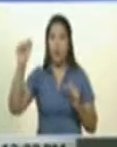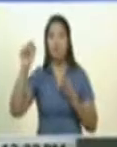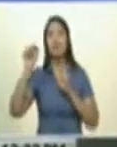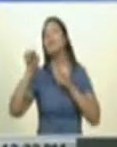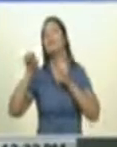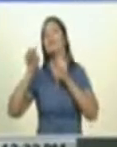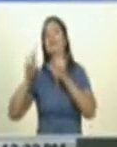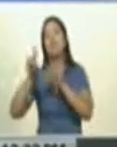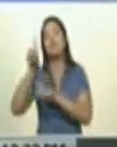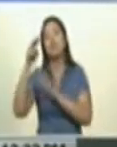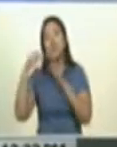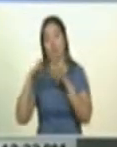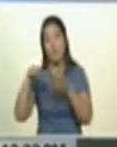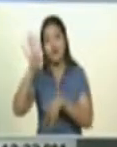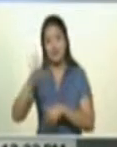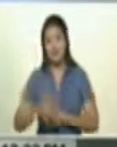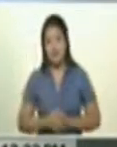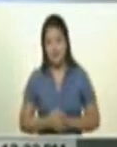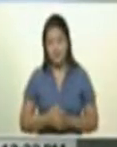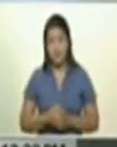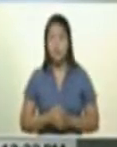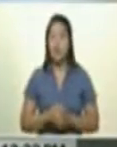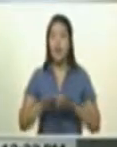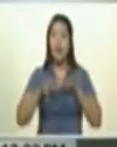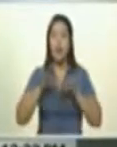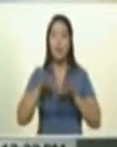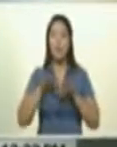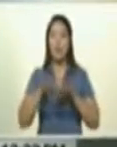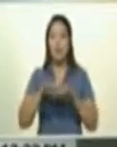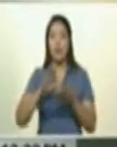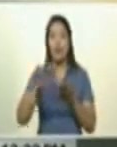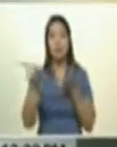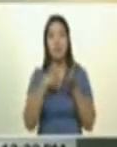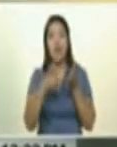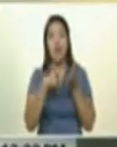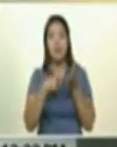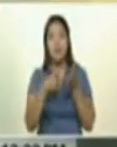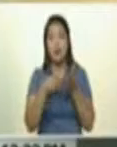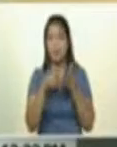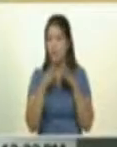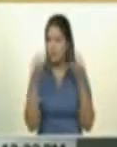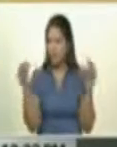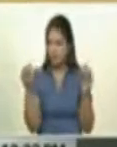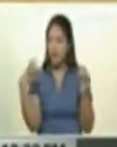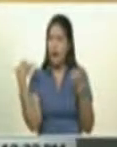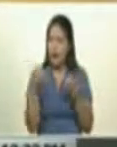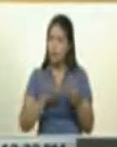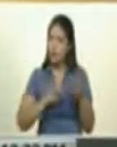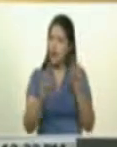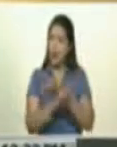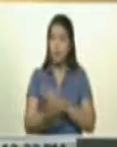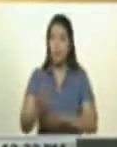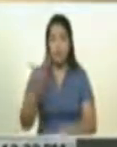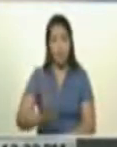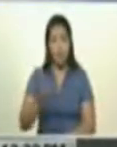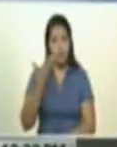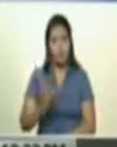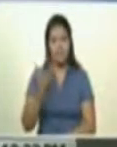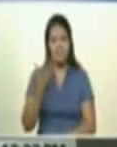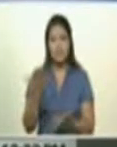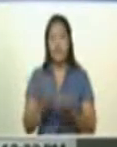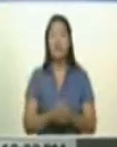en 2015. El acceso a las computadoras, tabletas y portátiles ha registrado una variación importante, pasando